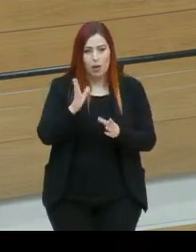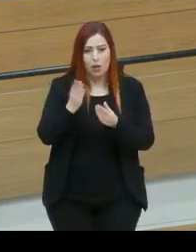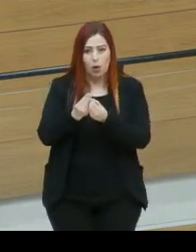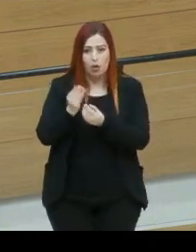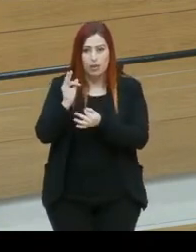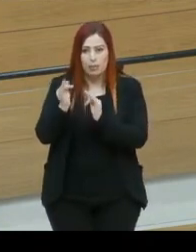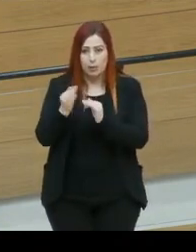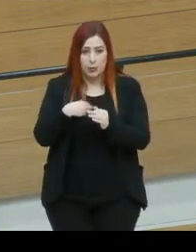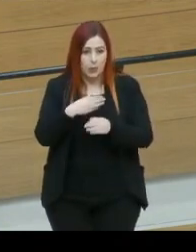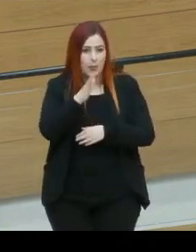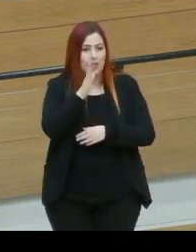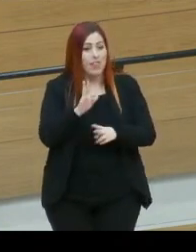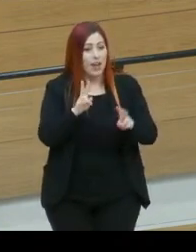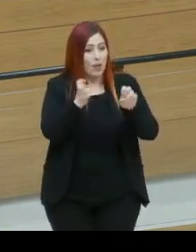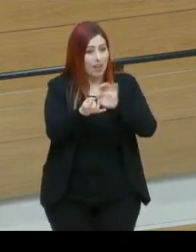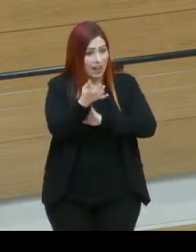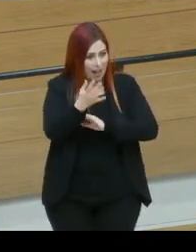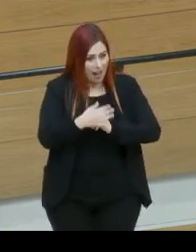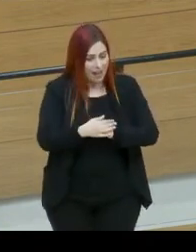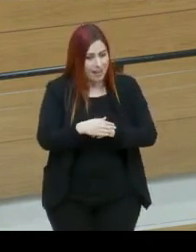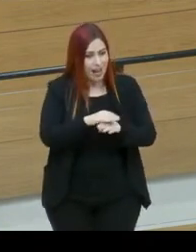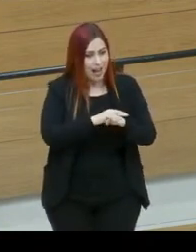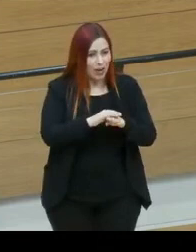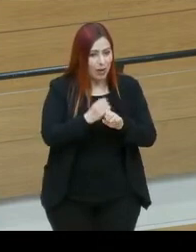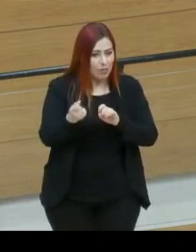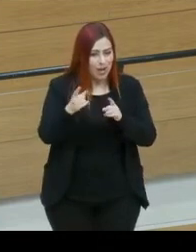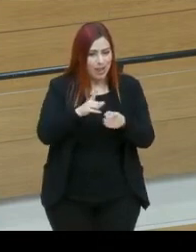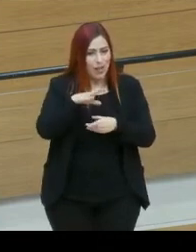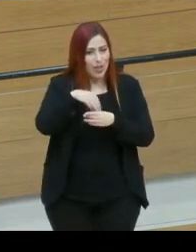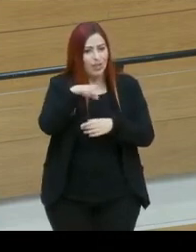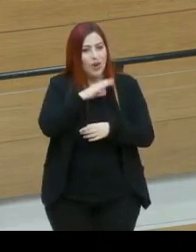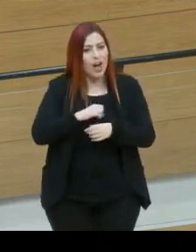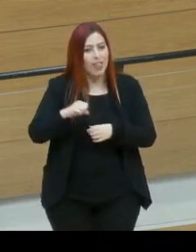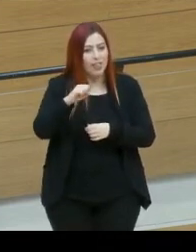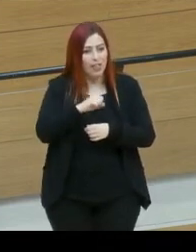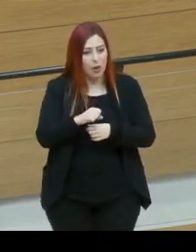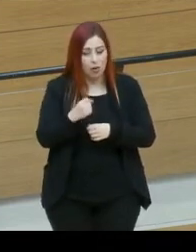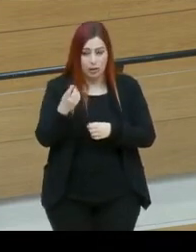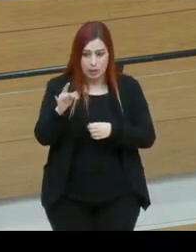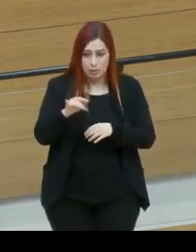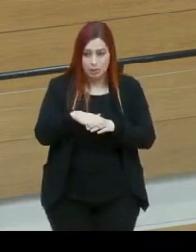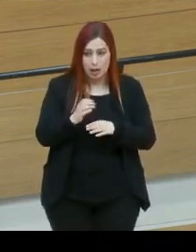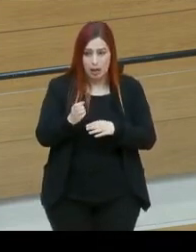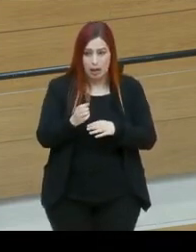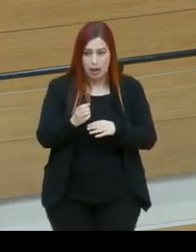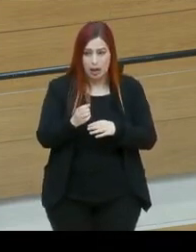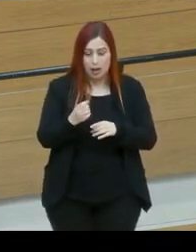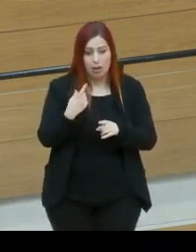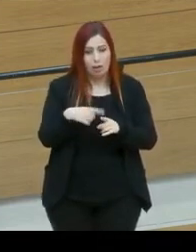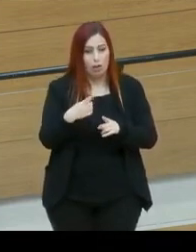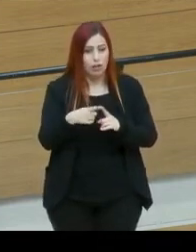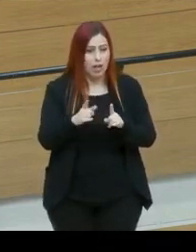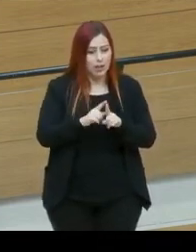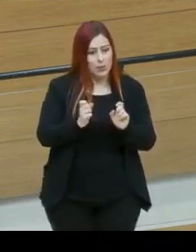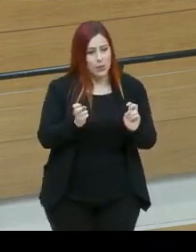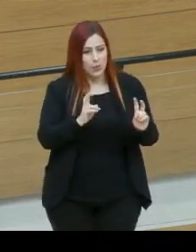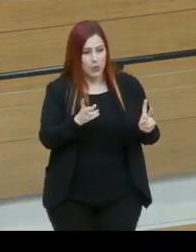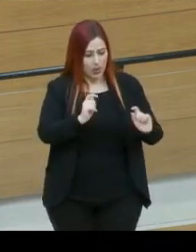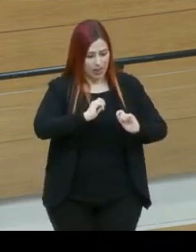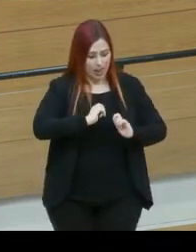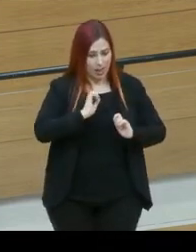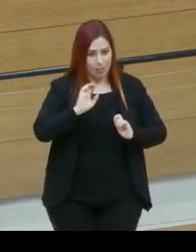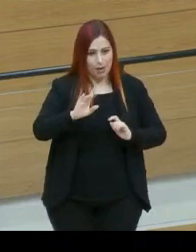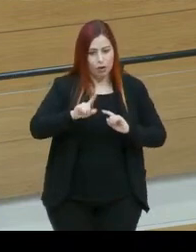Hacer una nueva bebida, ¿no? Que lleve alcohol y que lleve ácido fólico. Claro, de forma que se produzcan los efectos, digamos, de euforia, pero que no